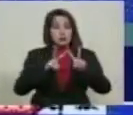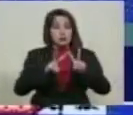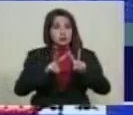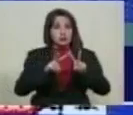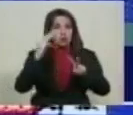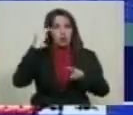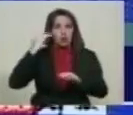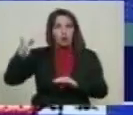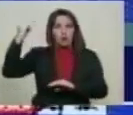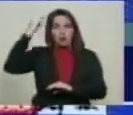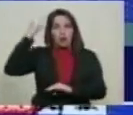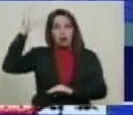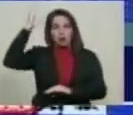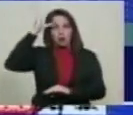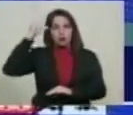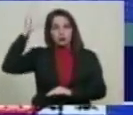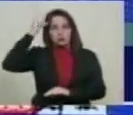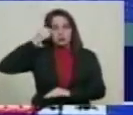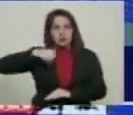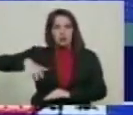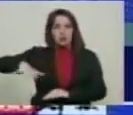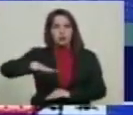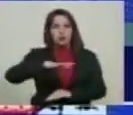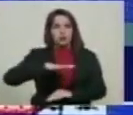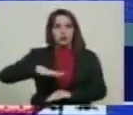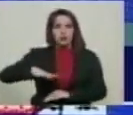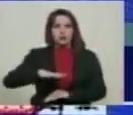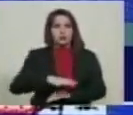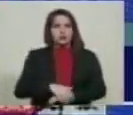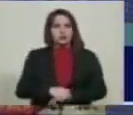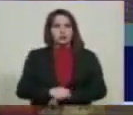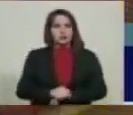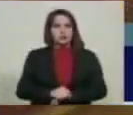moral, conciencia a un pueblo